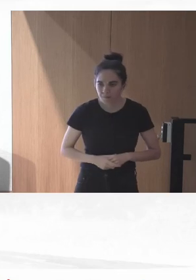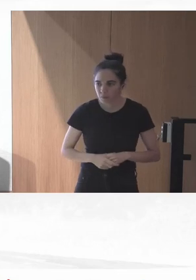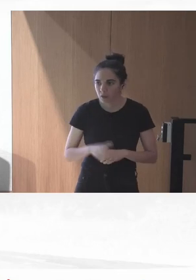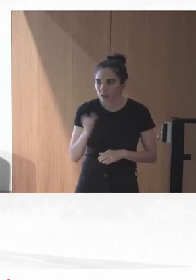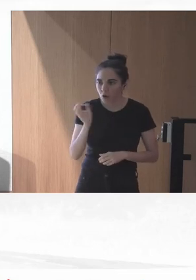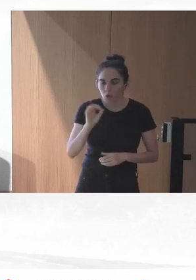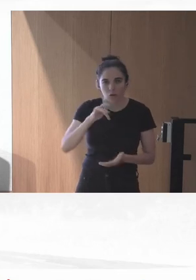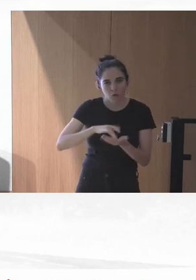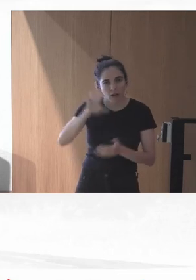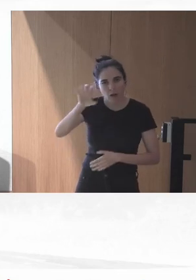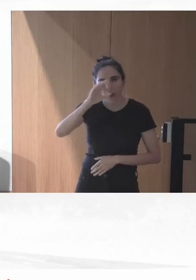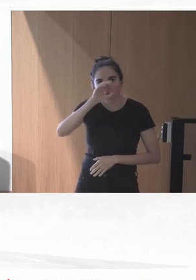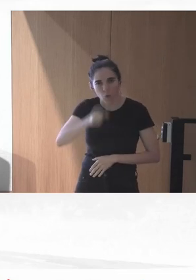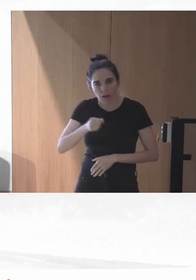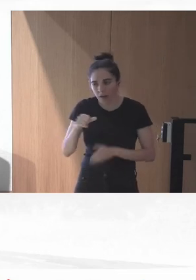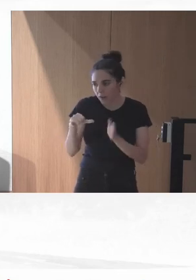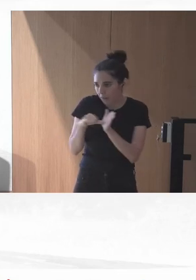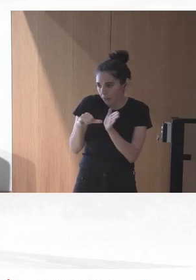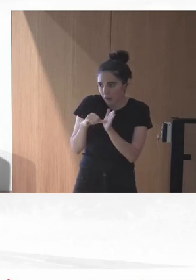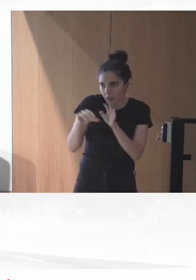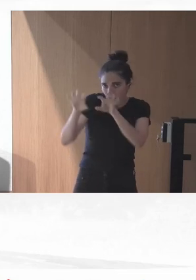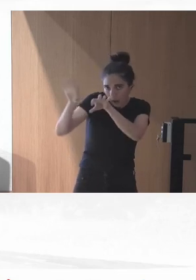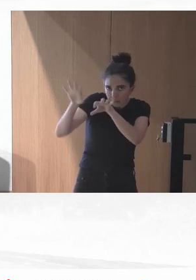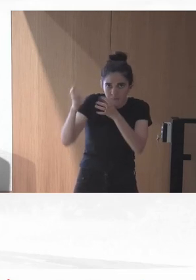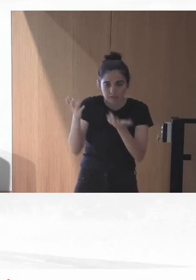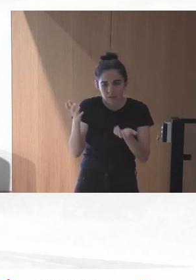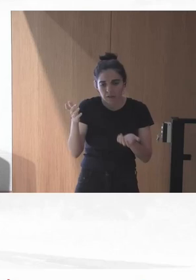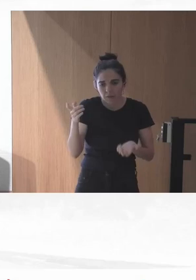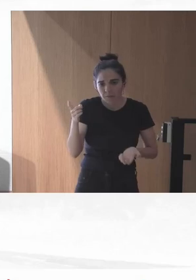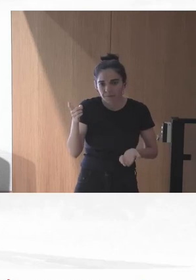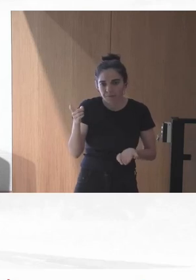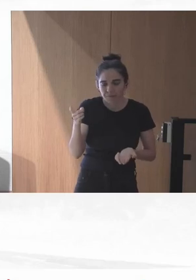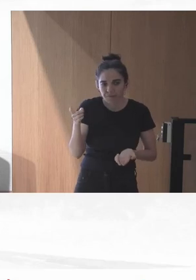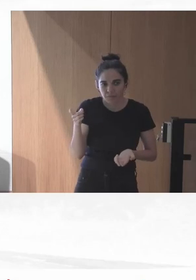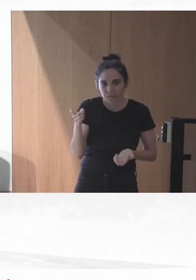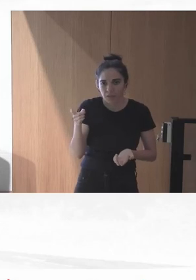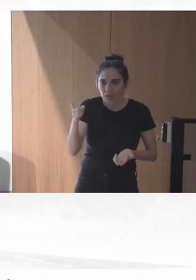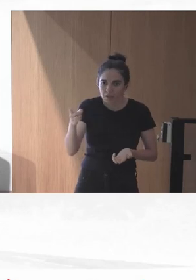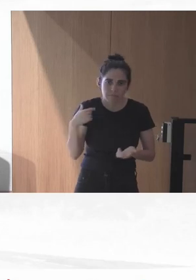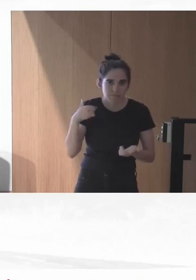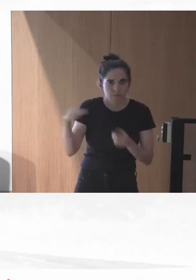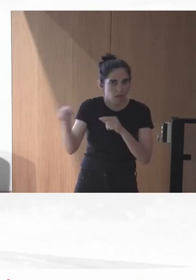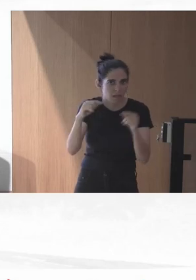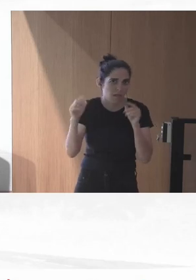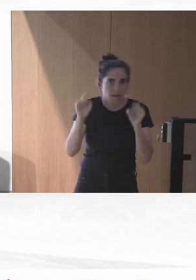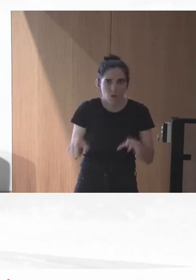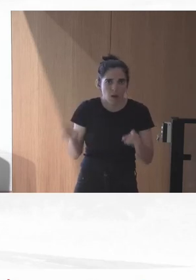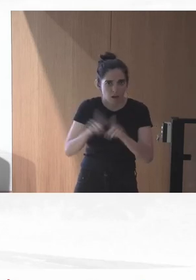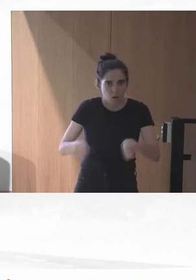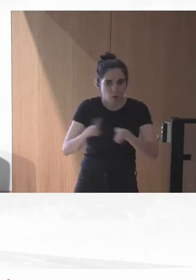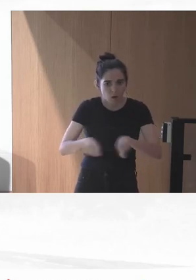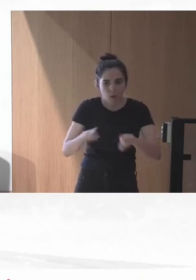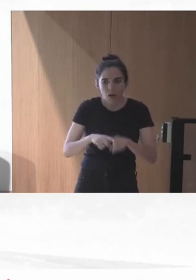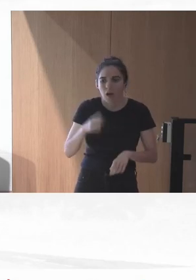de Bulgaria, un país vecino, donde seguimos teniendo la misma discusión, si los acusados